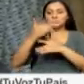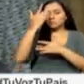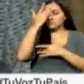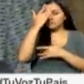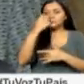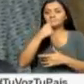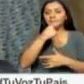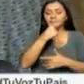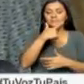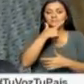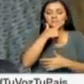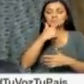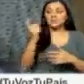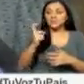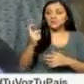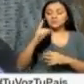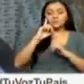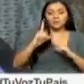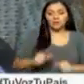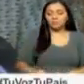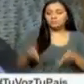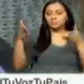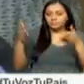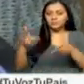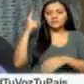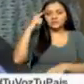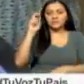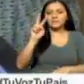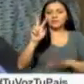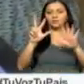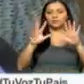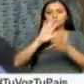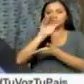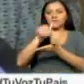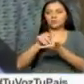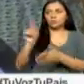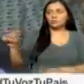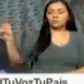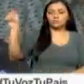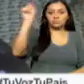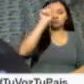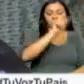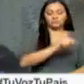las poblaciones LGBTI. El programa de educación extraordinaria para